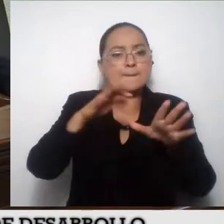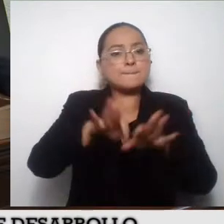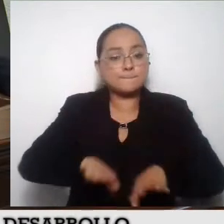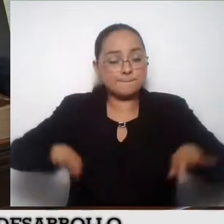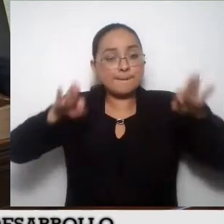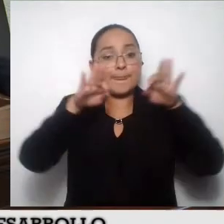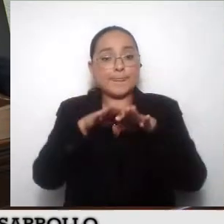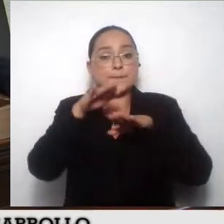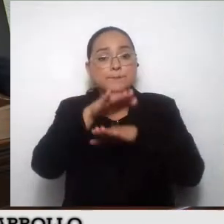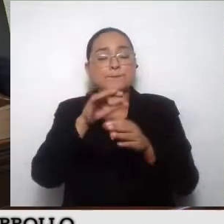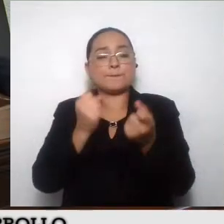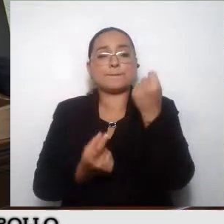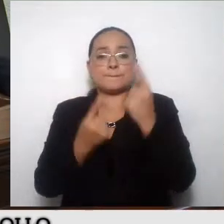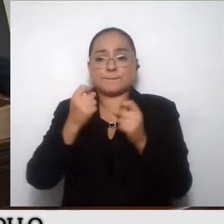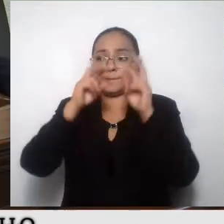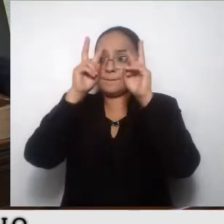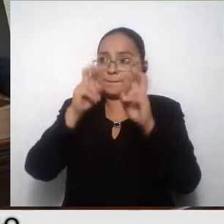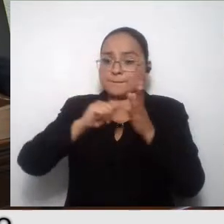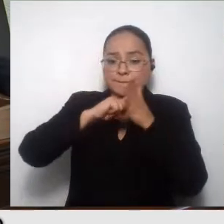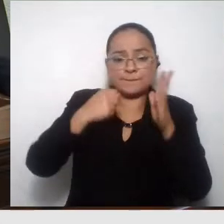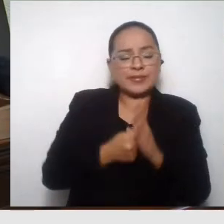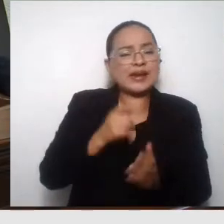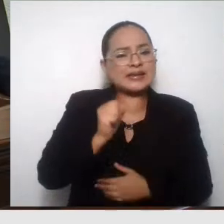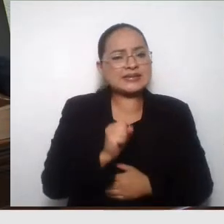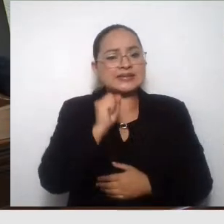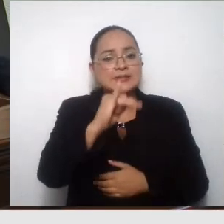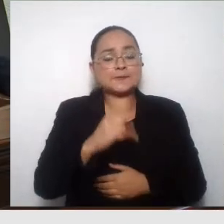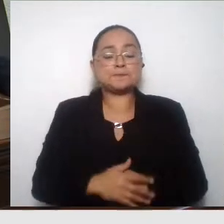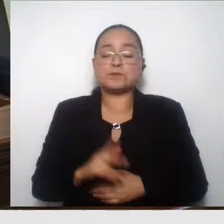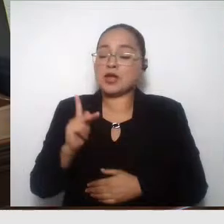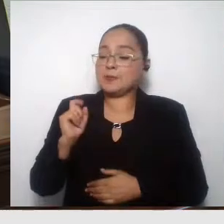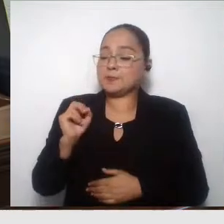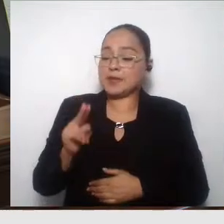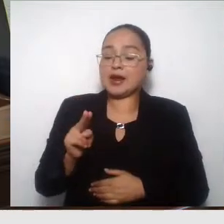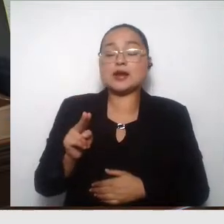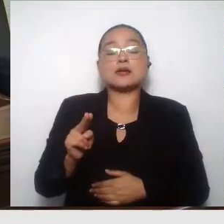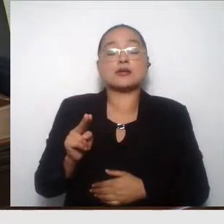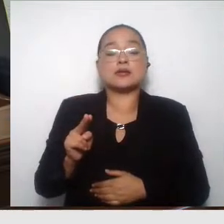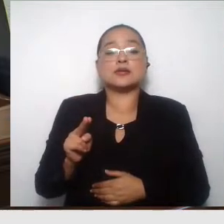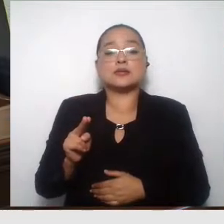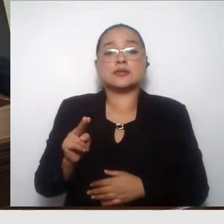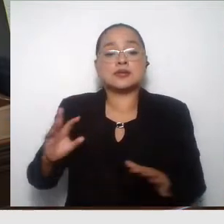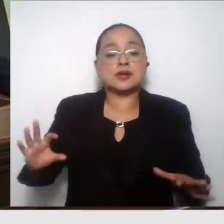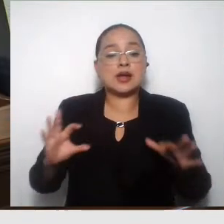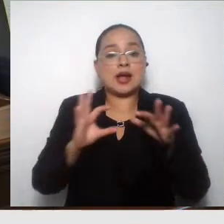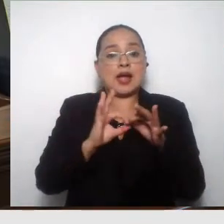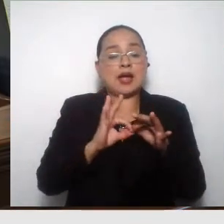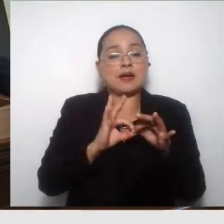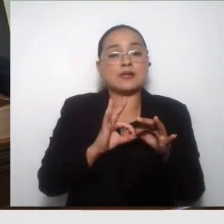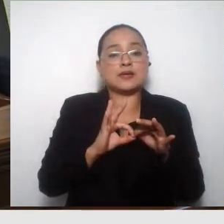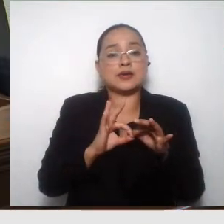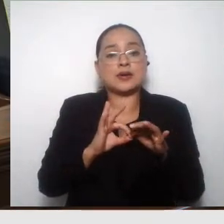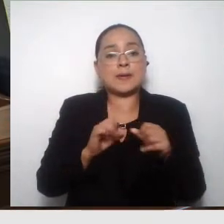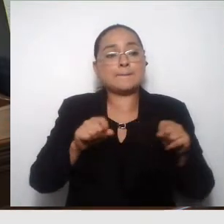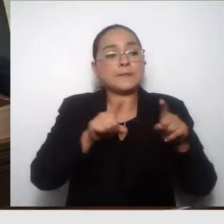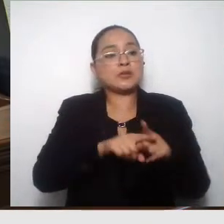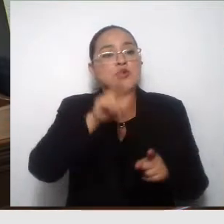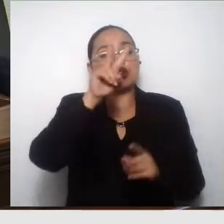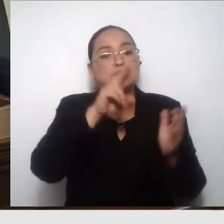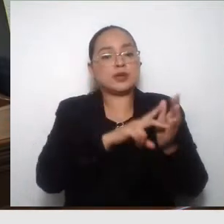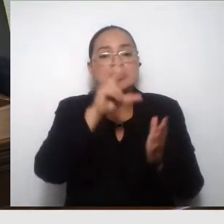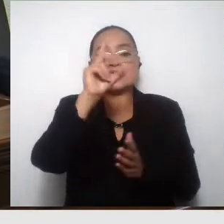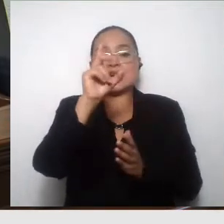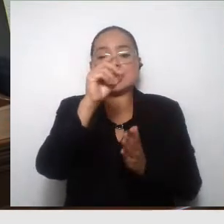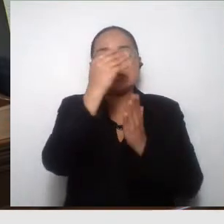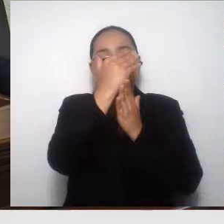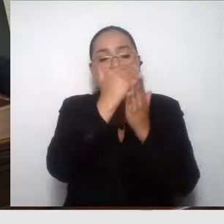aspectos técnicos. Es un plan que retoma la Agenda 2030 de la Organización